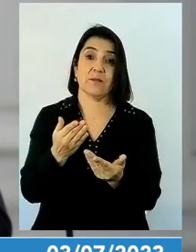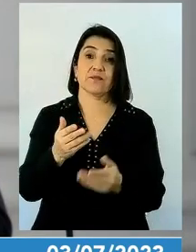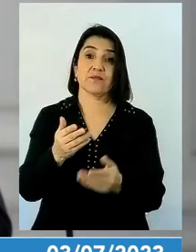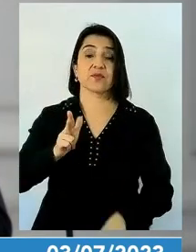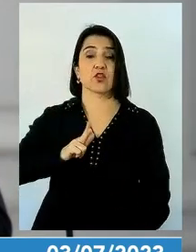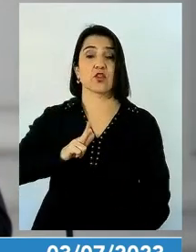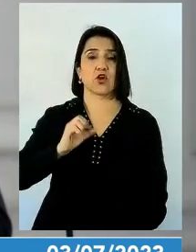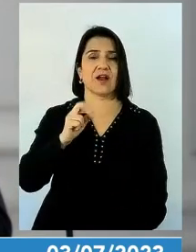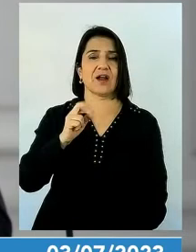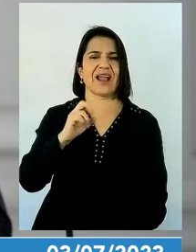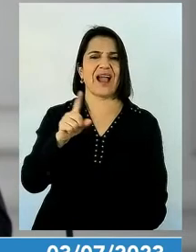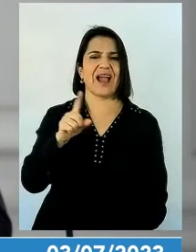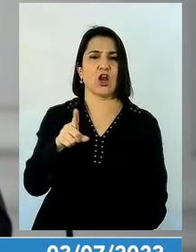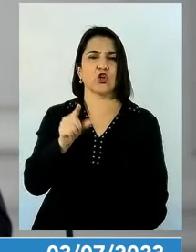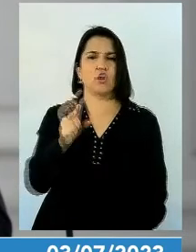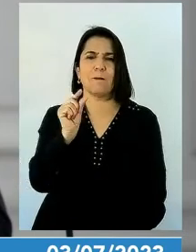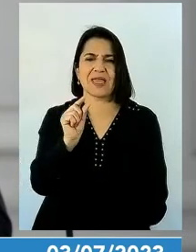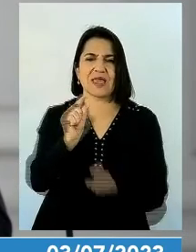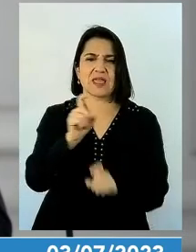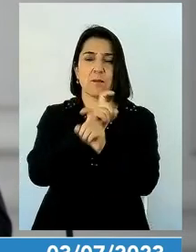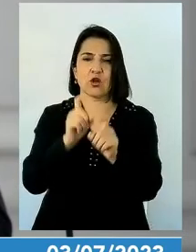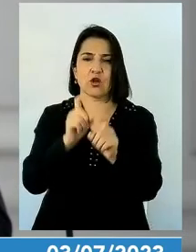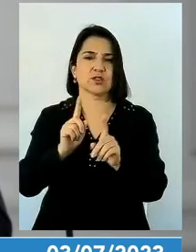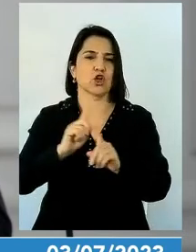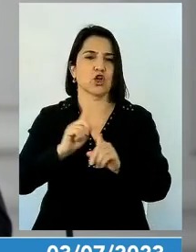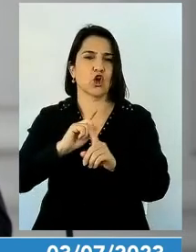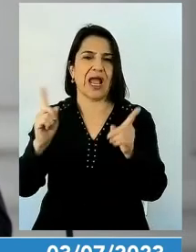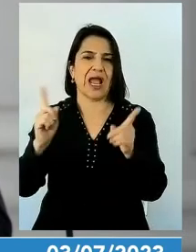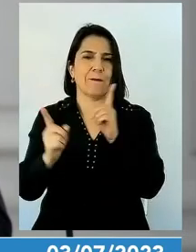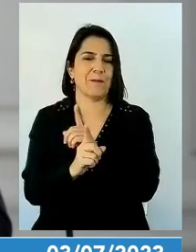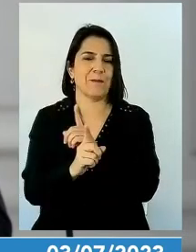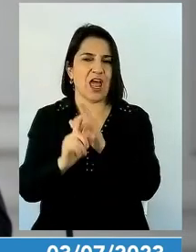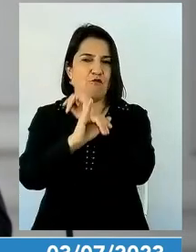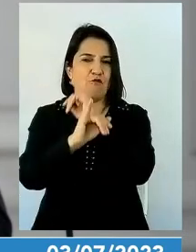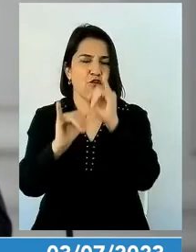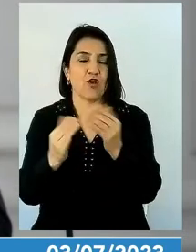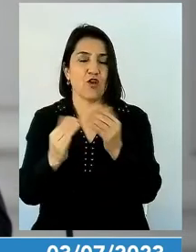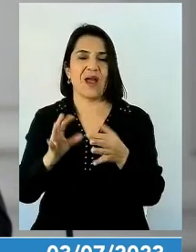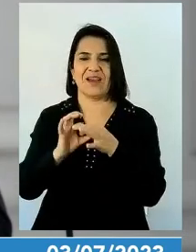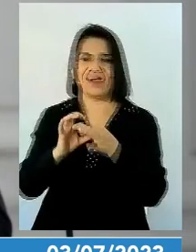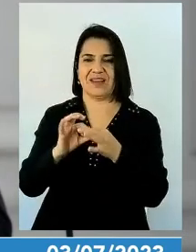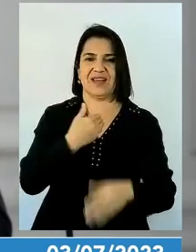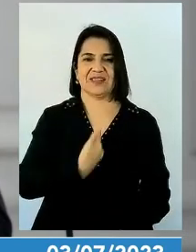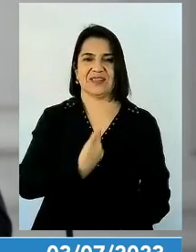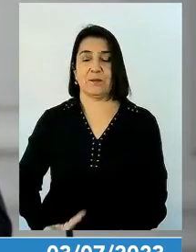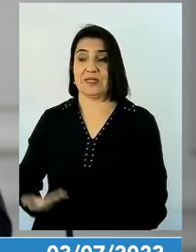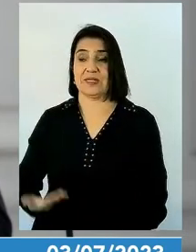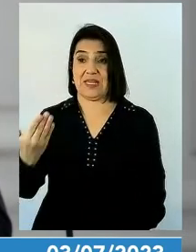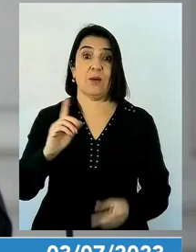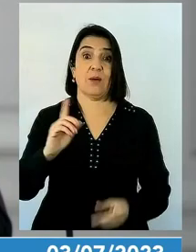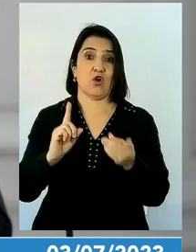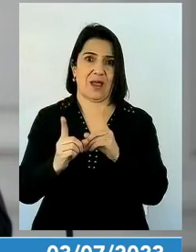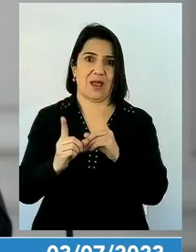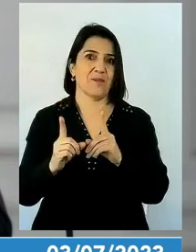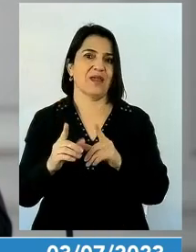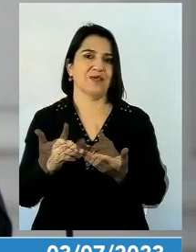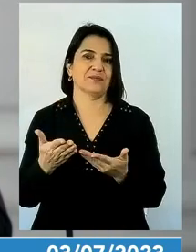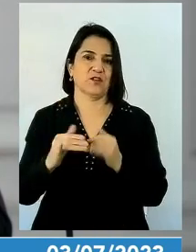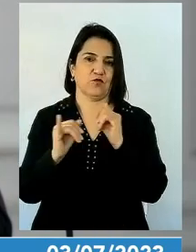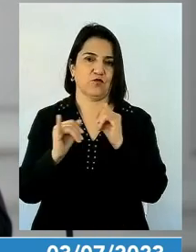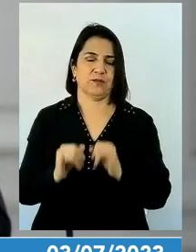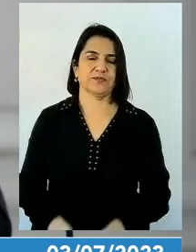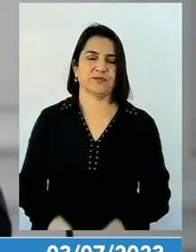no salirnos del esquema. Muchas gracias, presidente, por salirse del esquema. Pero, primera y última